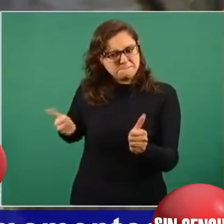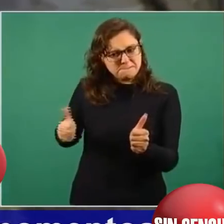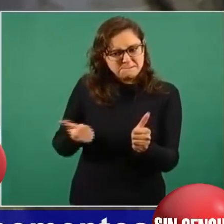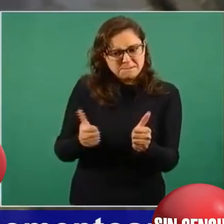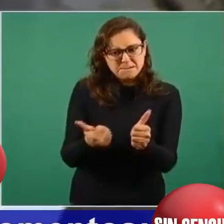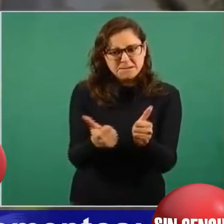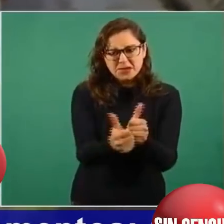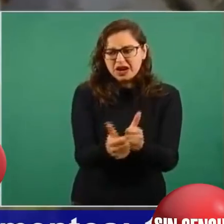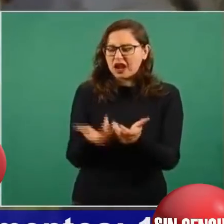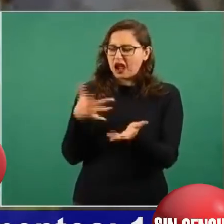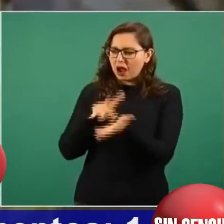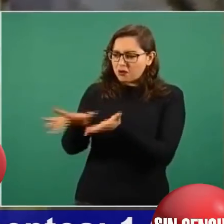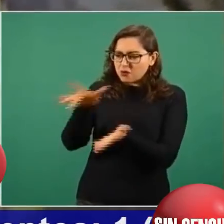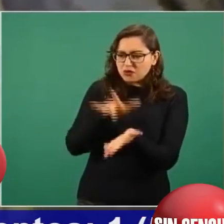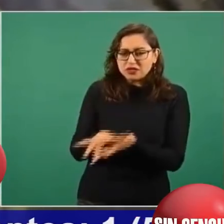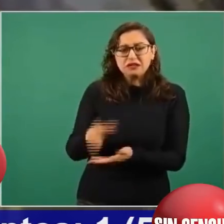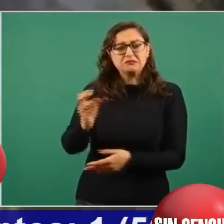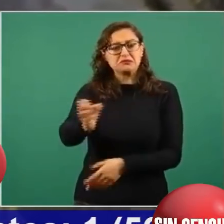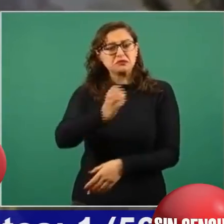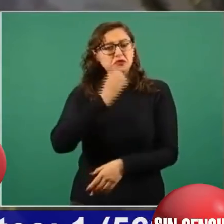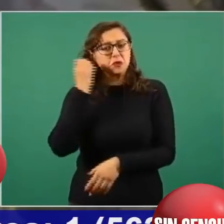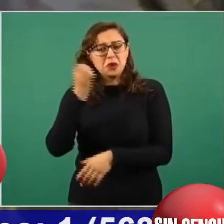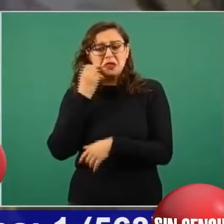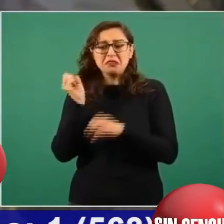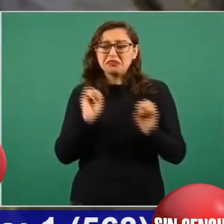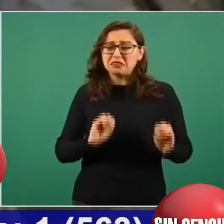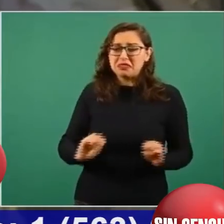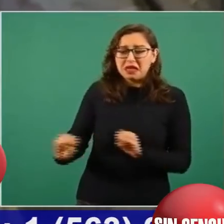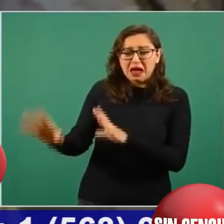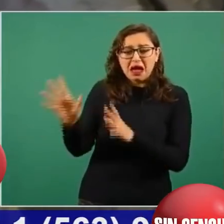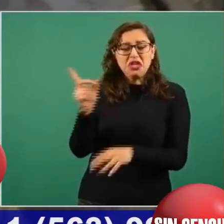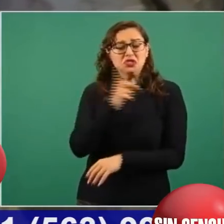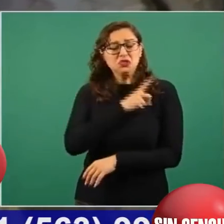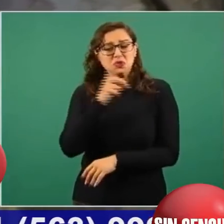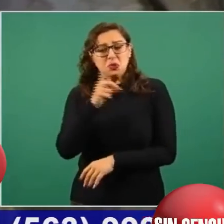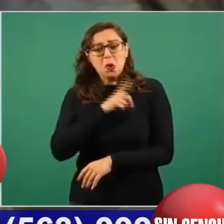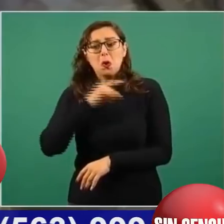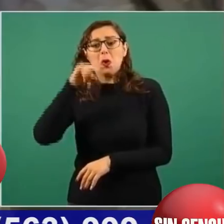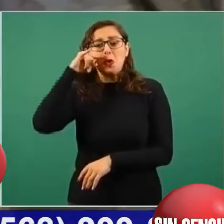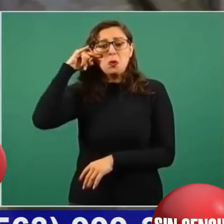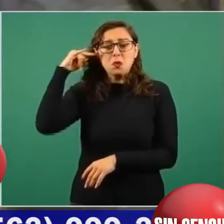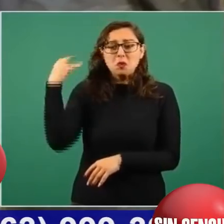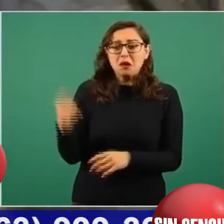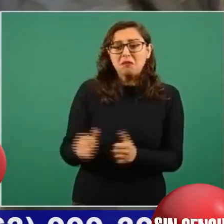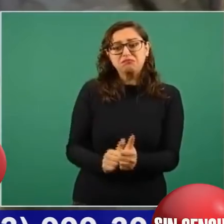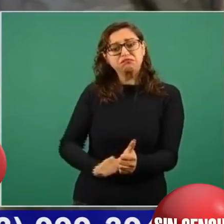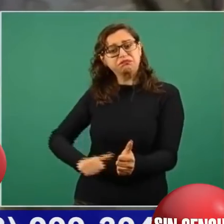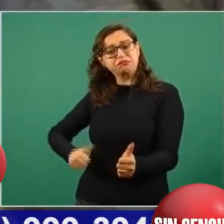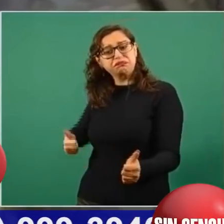volvieron invisibles, esas escuelas en el atraso.